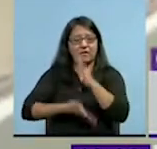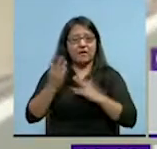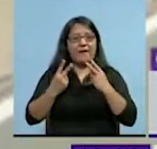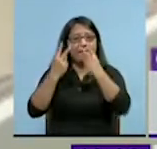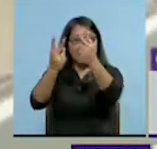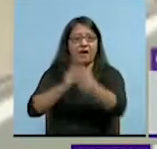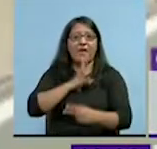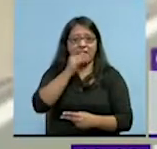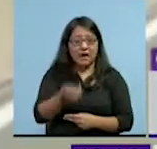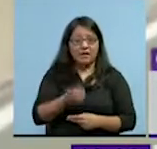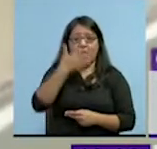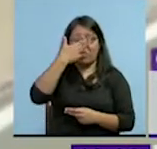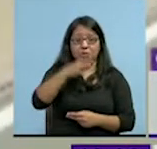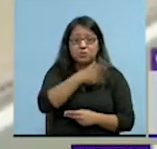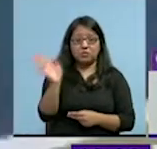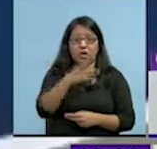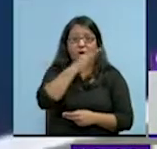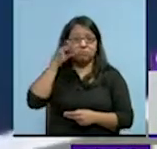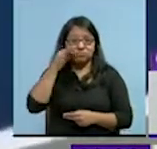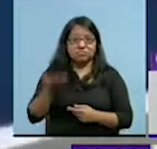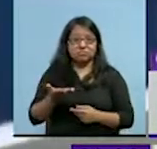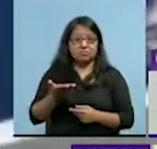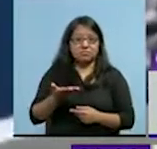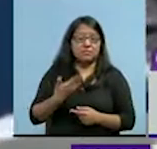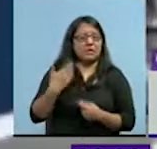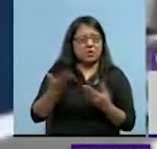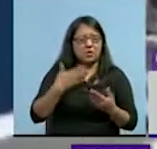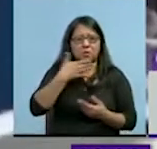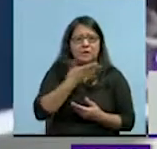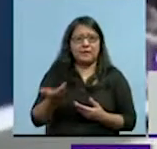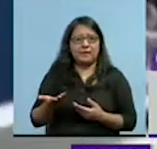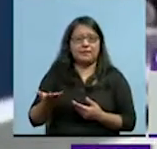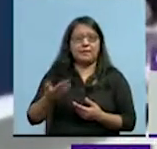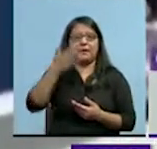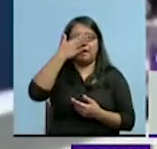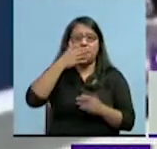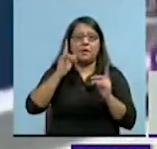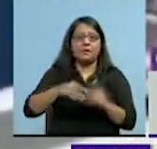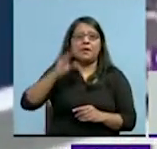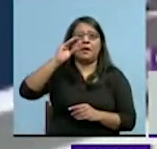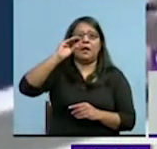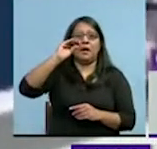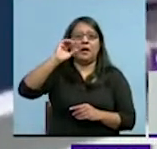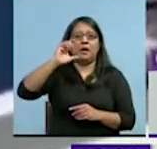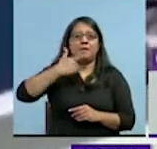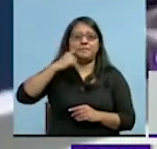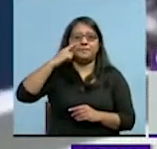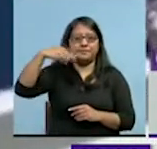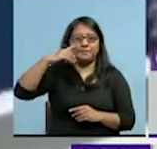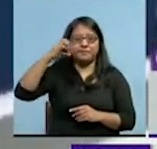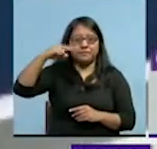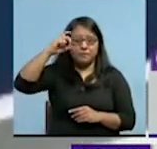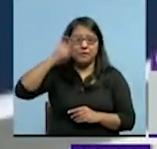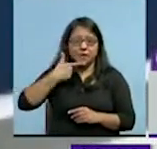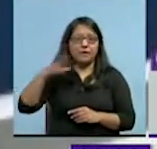nunca se dijo más nada me parece que alguna operación y cuando lo de los del cholo simeone con burgos que también se filtra lo